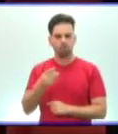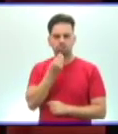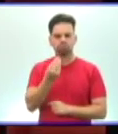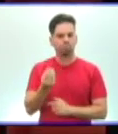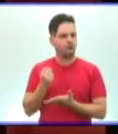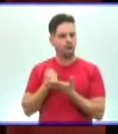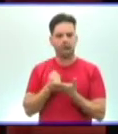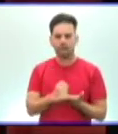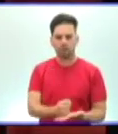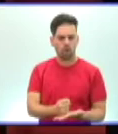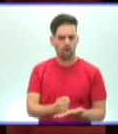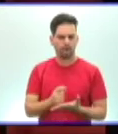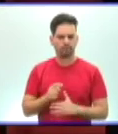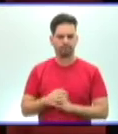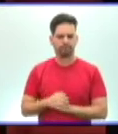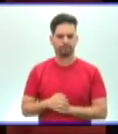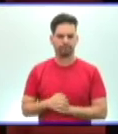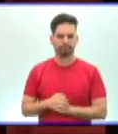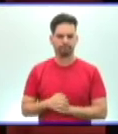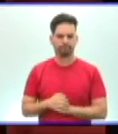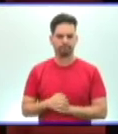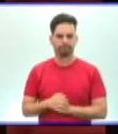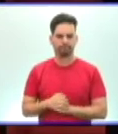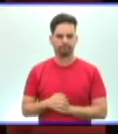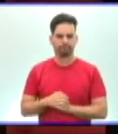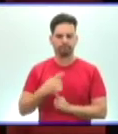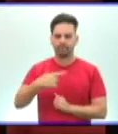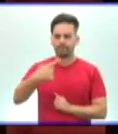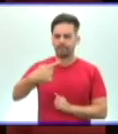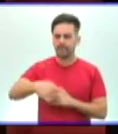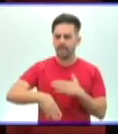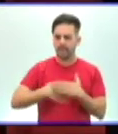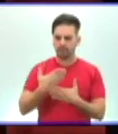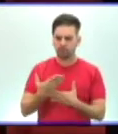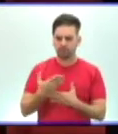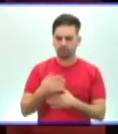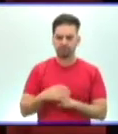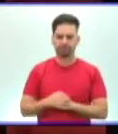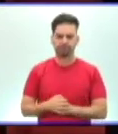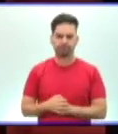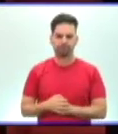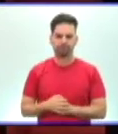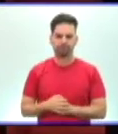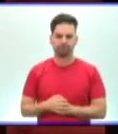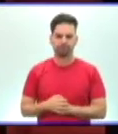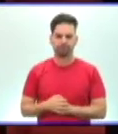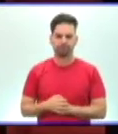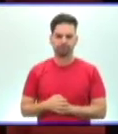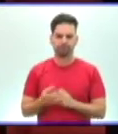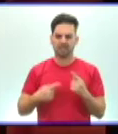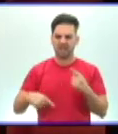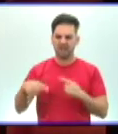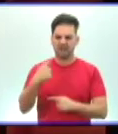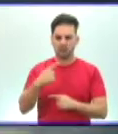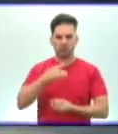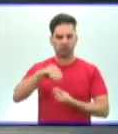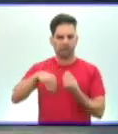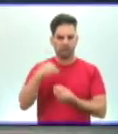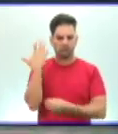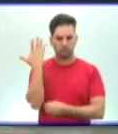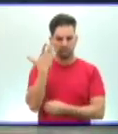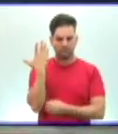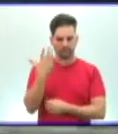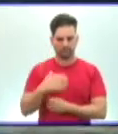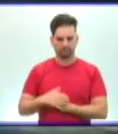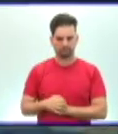desde nuestro pedacito de tierra, desde nuestro actuar diario para contrarrestar los efectos del cambio climático. El clima